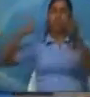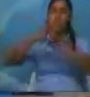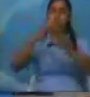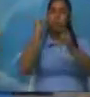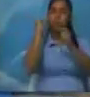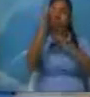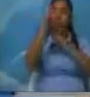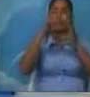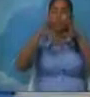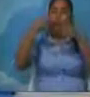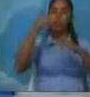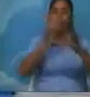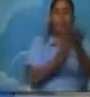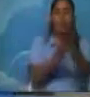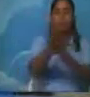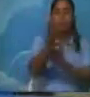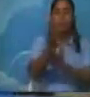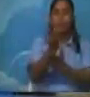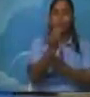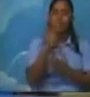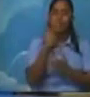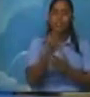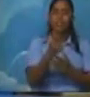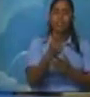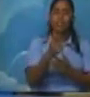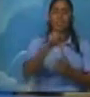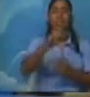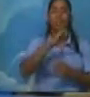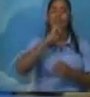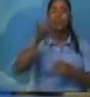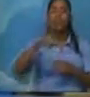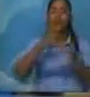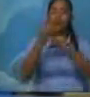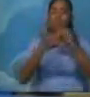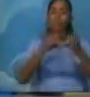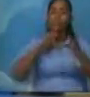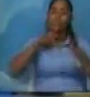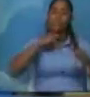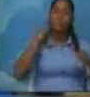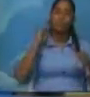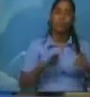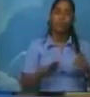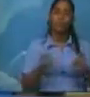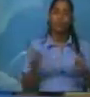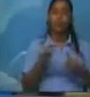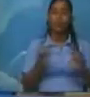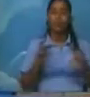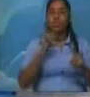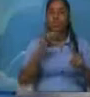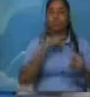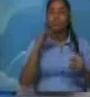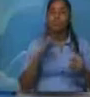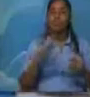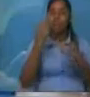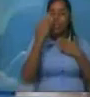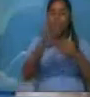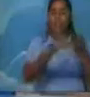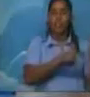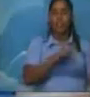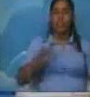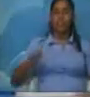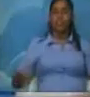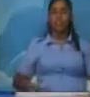porque los fieles hermano se inmortalizan nos inmortalizamos delante del